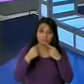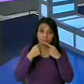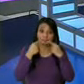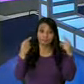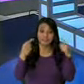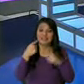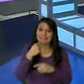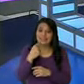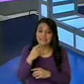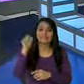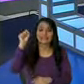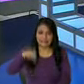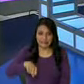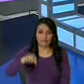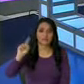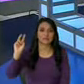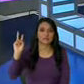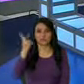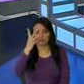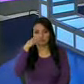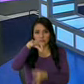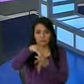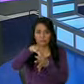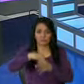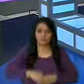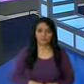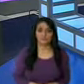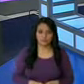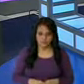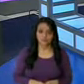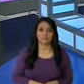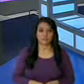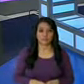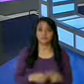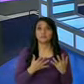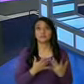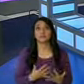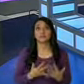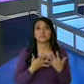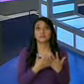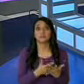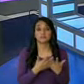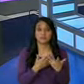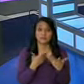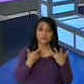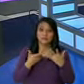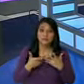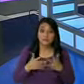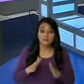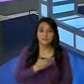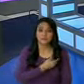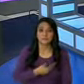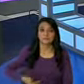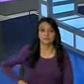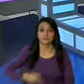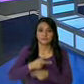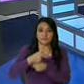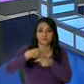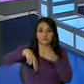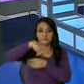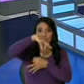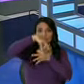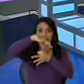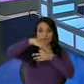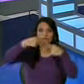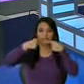si tenemos o no tenemos segunda vuelta. Así es, y esperamos que haya declaraciones por parte del presidente del Consejo Nacional